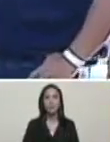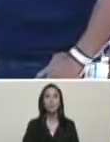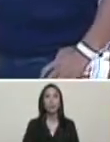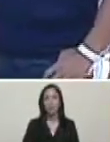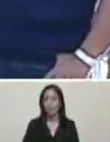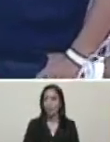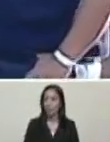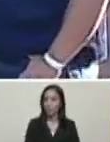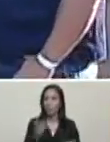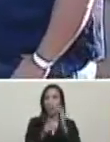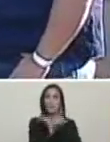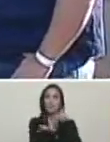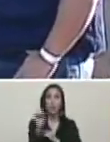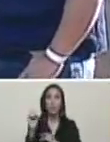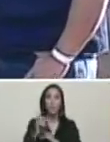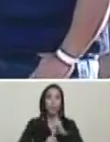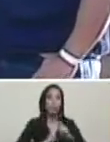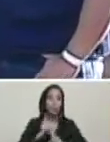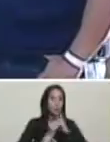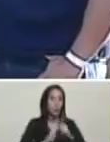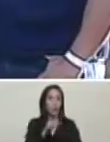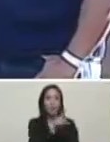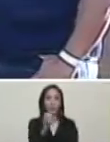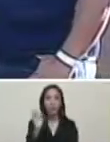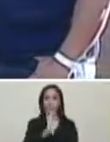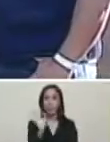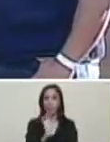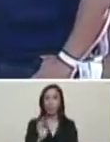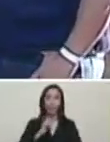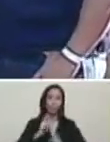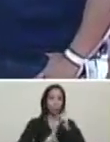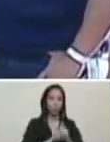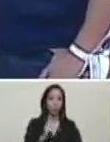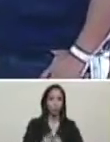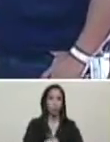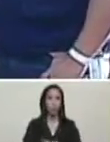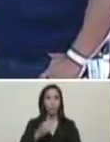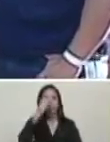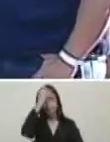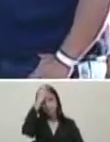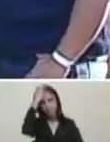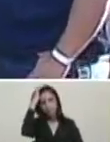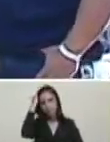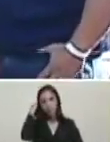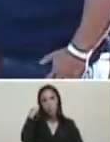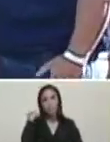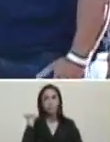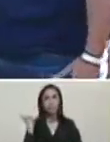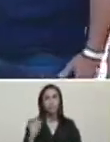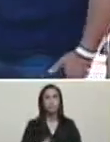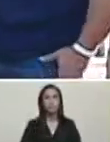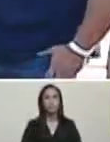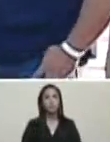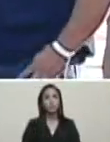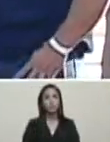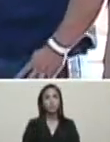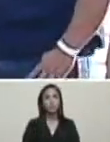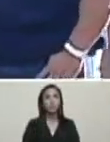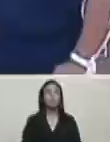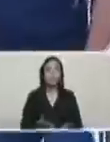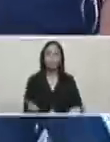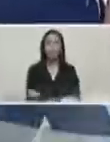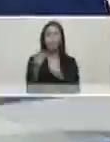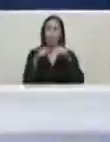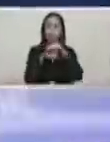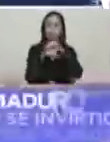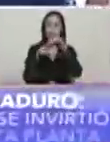al ser 100% productivo. Le digo a los trabajadores de la Haier, tenemos que llevarlo al 100%. Vamos a participar